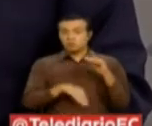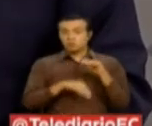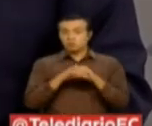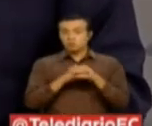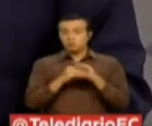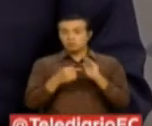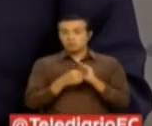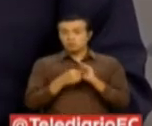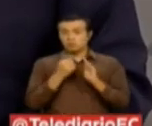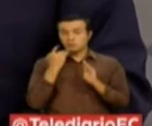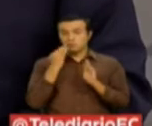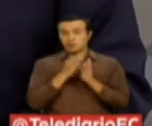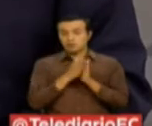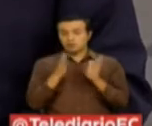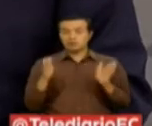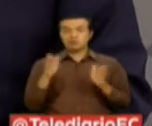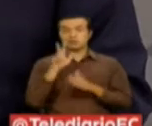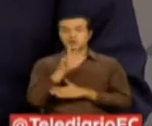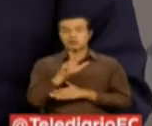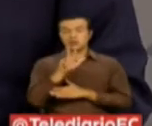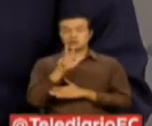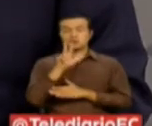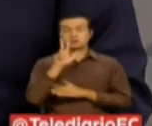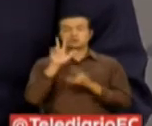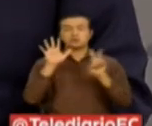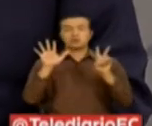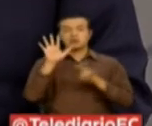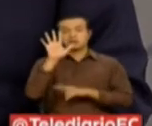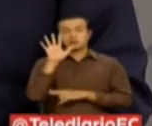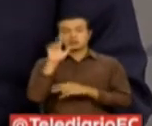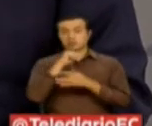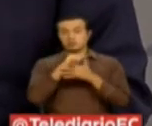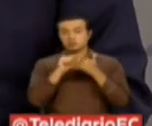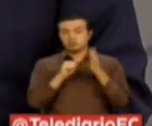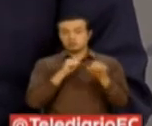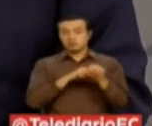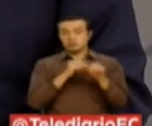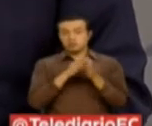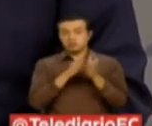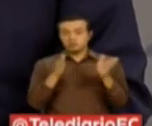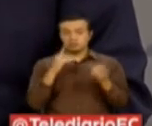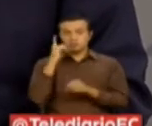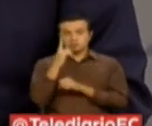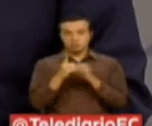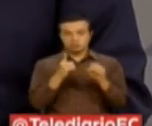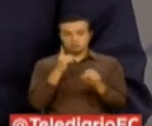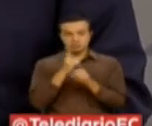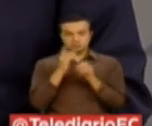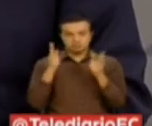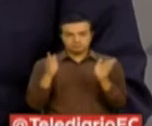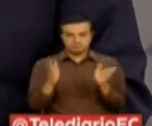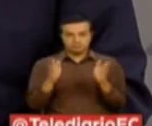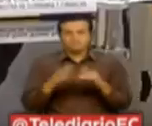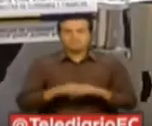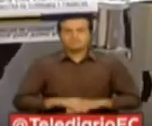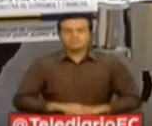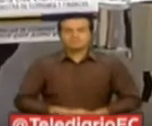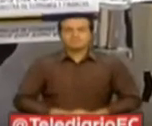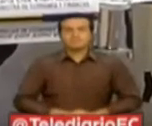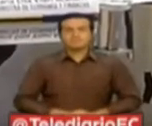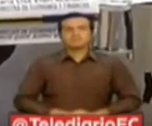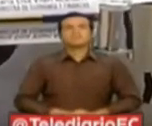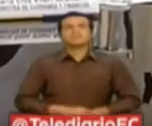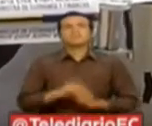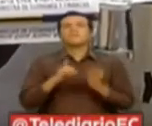arancelarios para un máximo de 375 partidas por un período no mayor a un año y